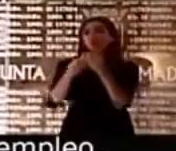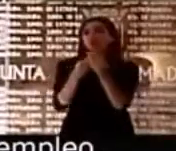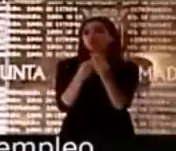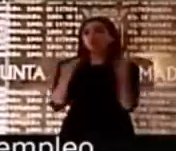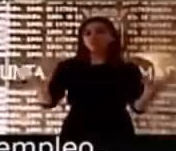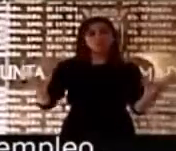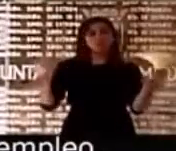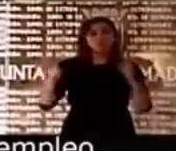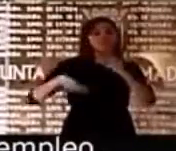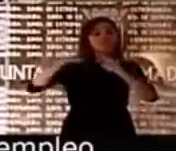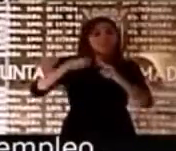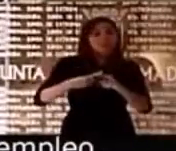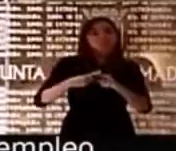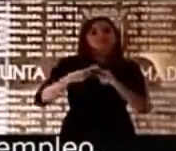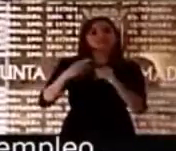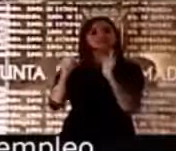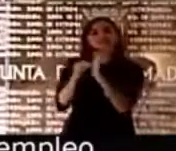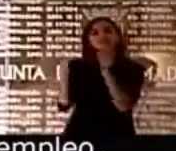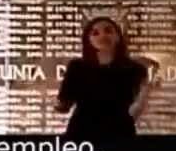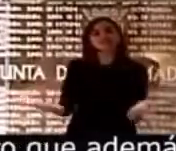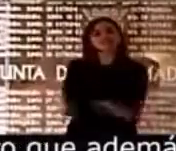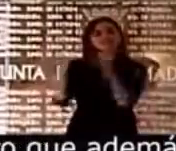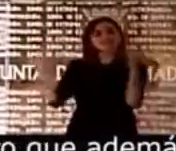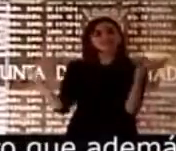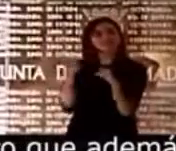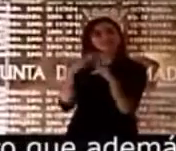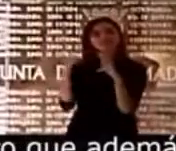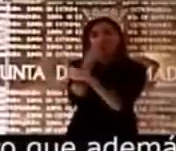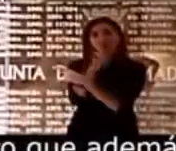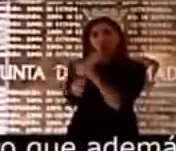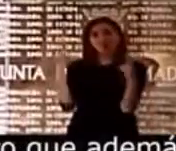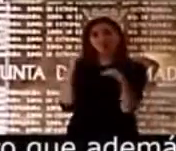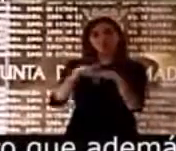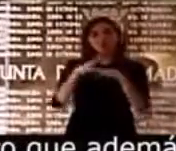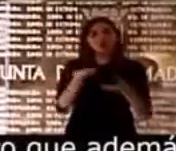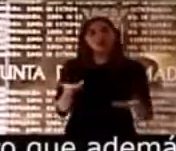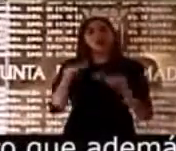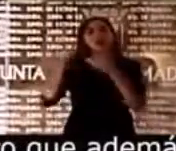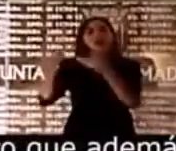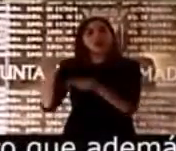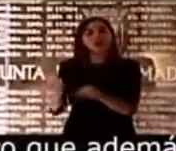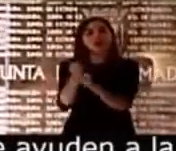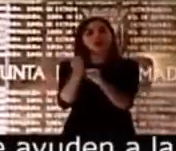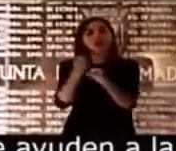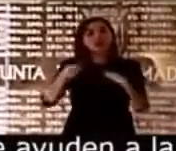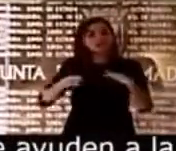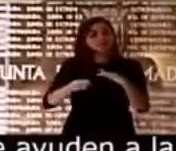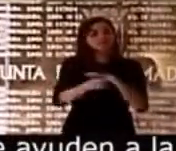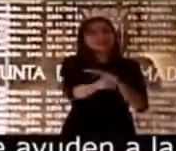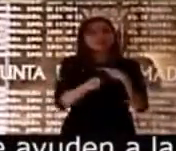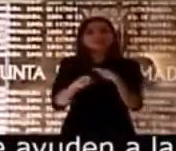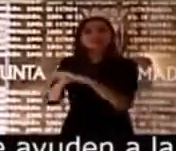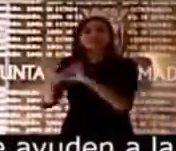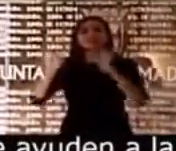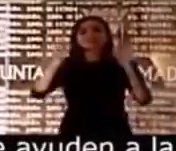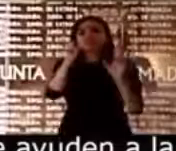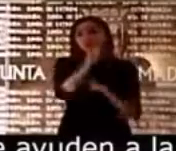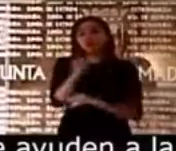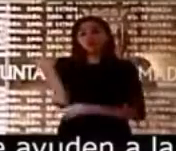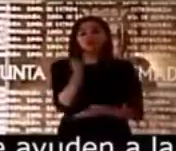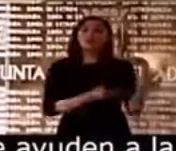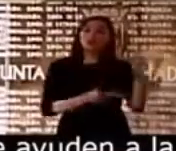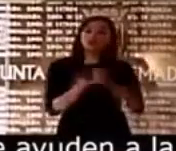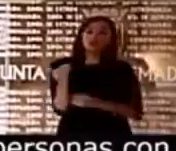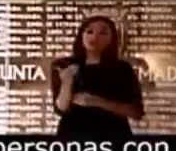incentivos y de políticas públicas que ayuden a la permanencia en el mercado de trabajo de esas personas con discapacidad, de las personas con